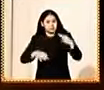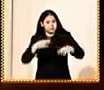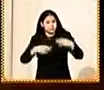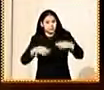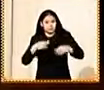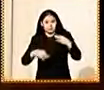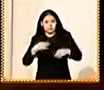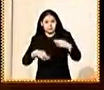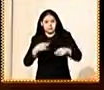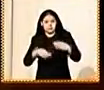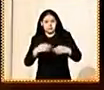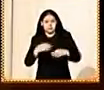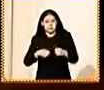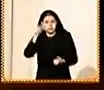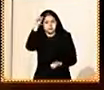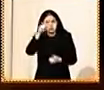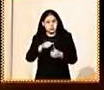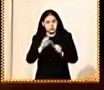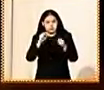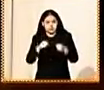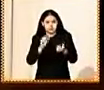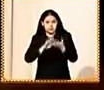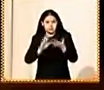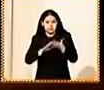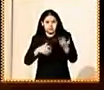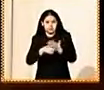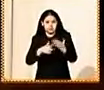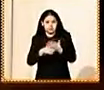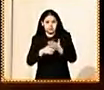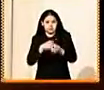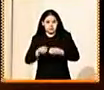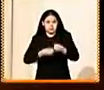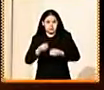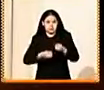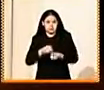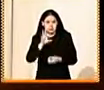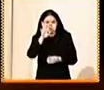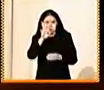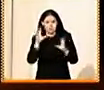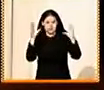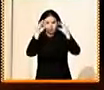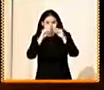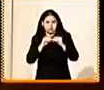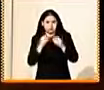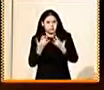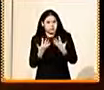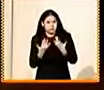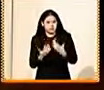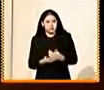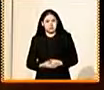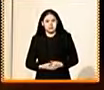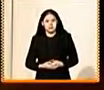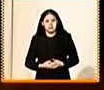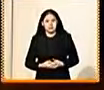Muchas felicidades. Recuerde que puede adquirir sus boletos para nuestro sorteo de las 9 de la noche. Los esperamos.